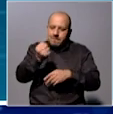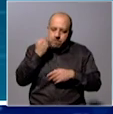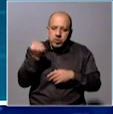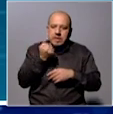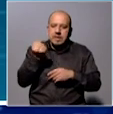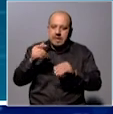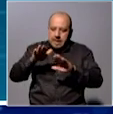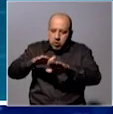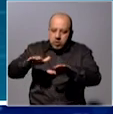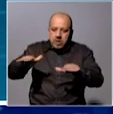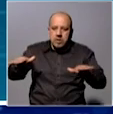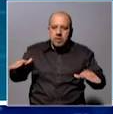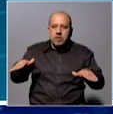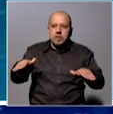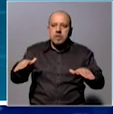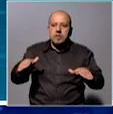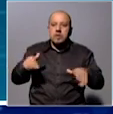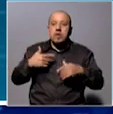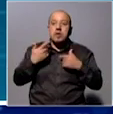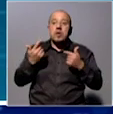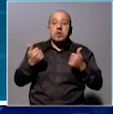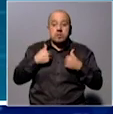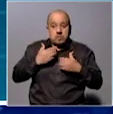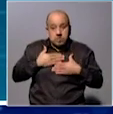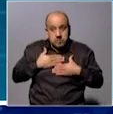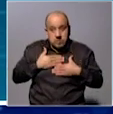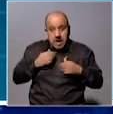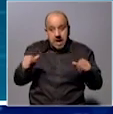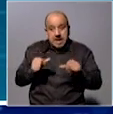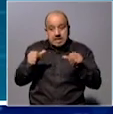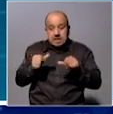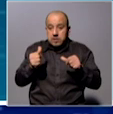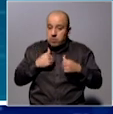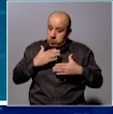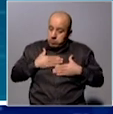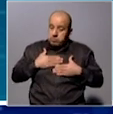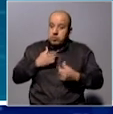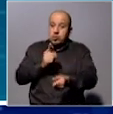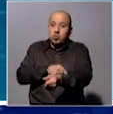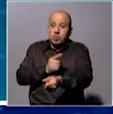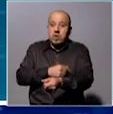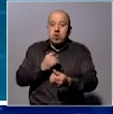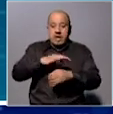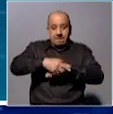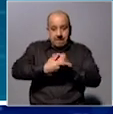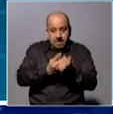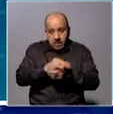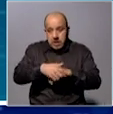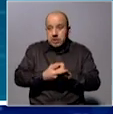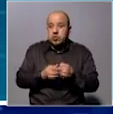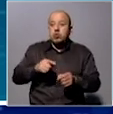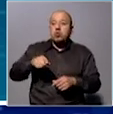importante que los chicos pudieran hacerse propio de esas nuevas conductas, del cómo se lavan las manos,